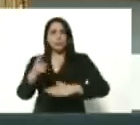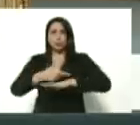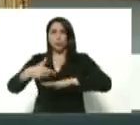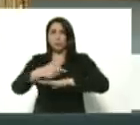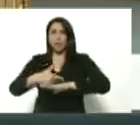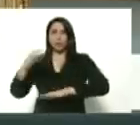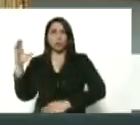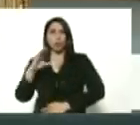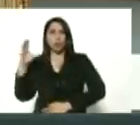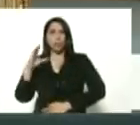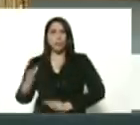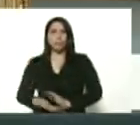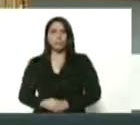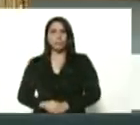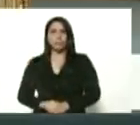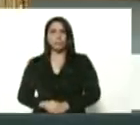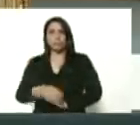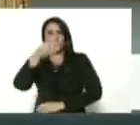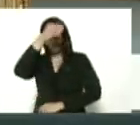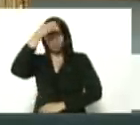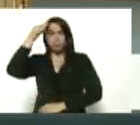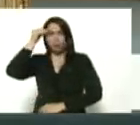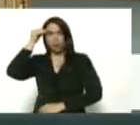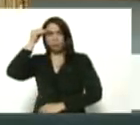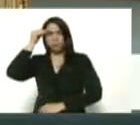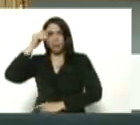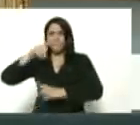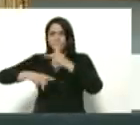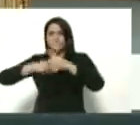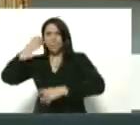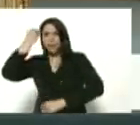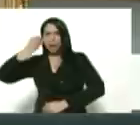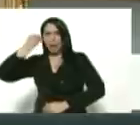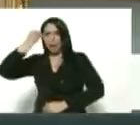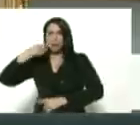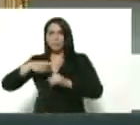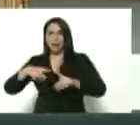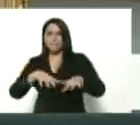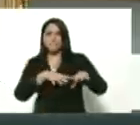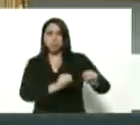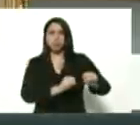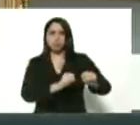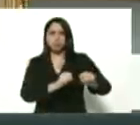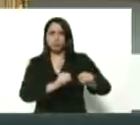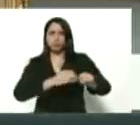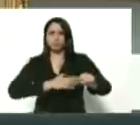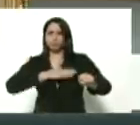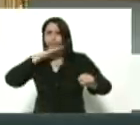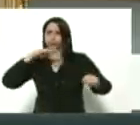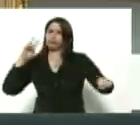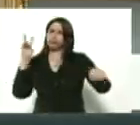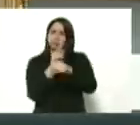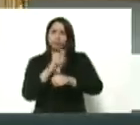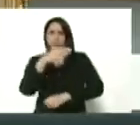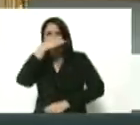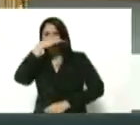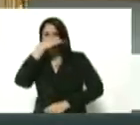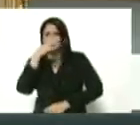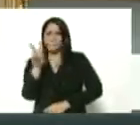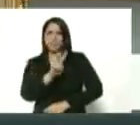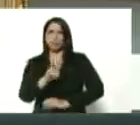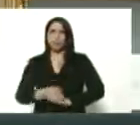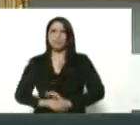de Colombia y de Donald Trump en los planes para invadir y para llenar de violencia y terrorismo a